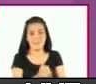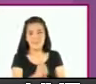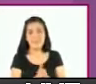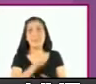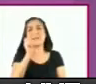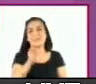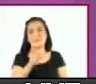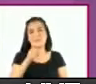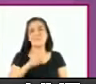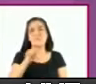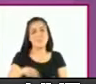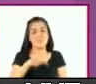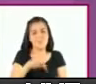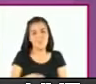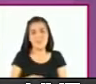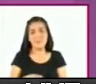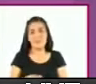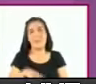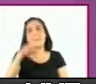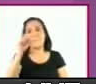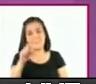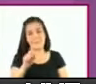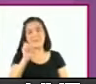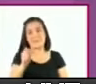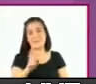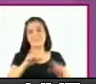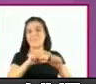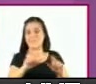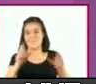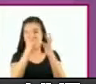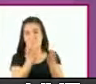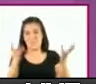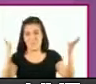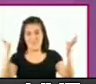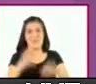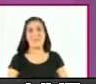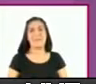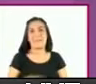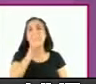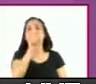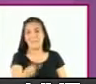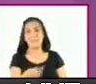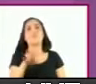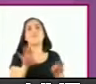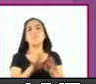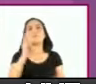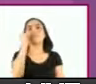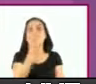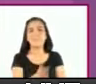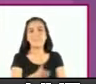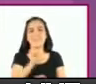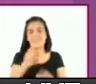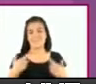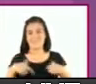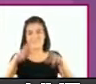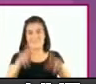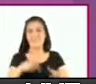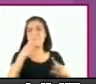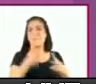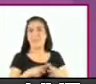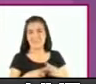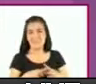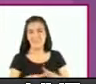azul está en el lugar 20 de la tira. Es así como determinamos a la expresión